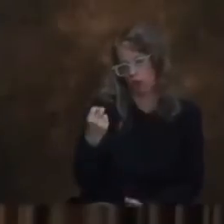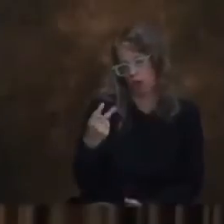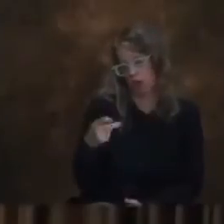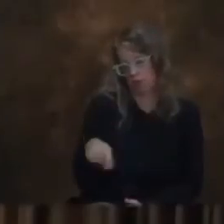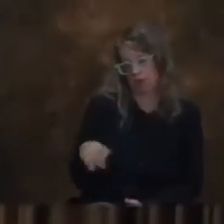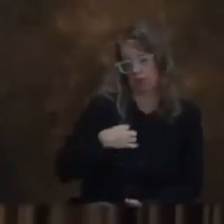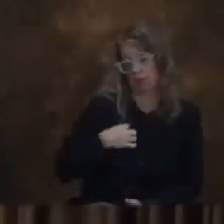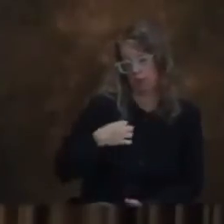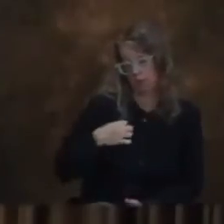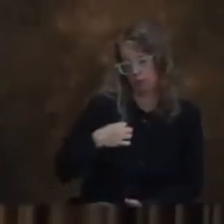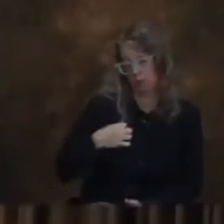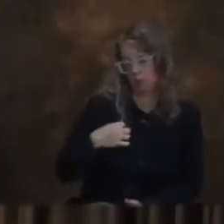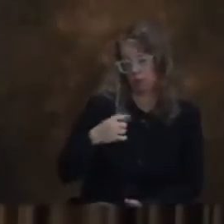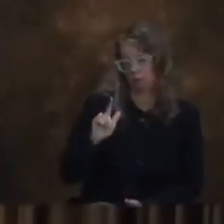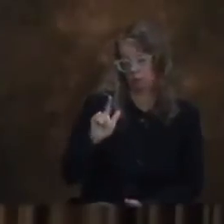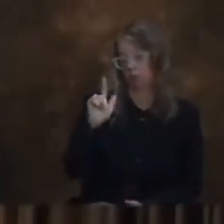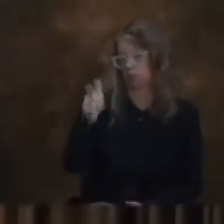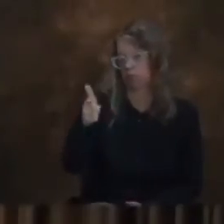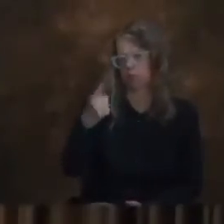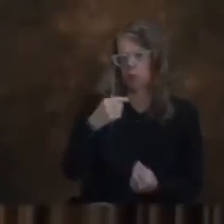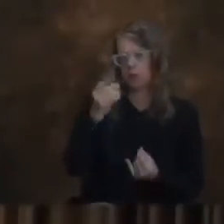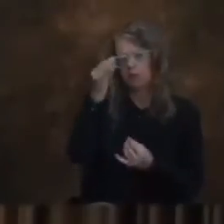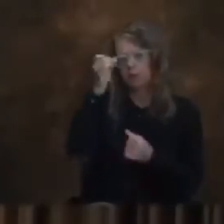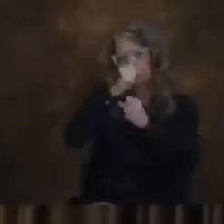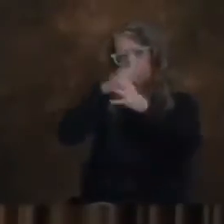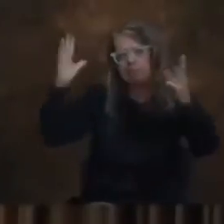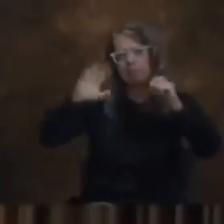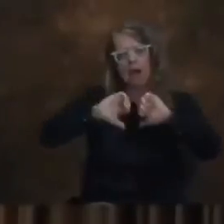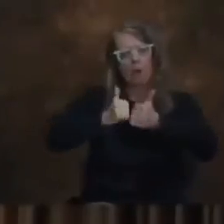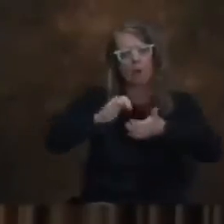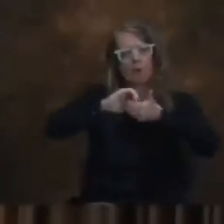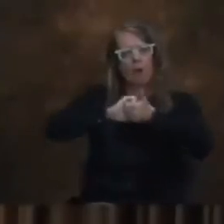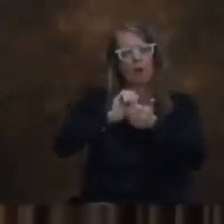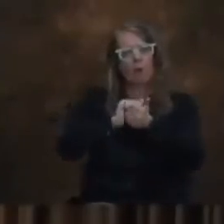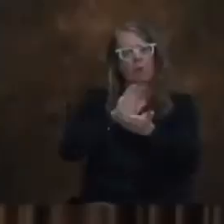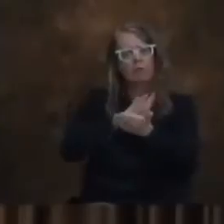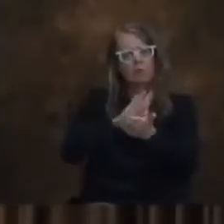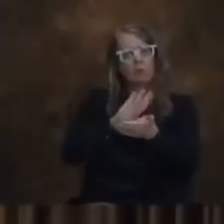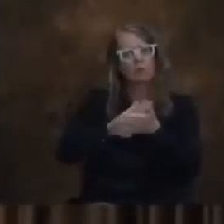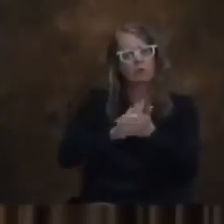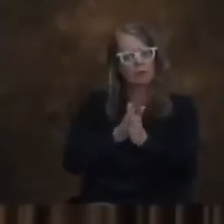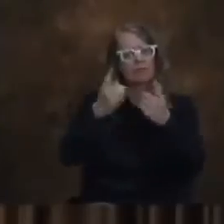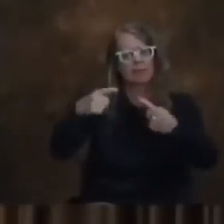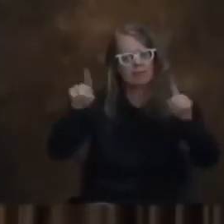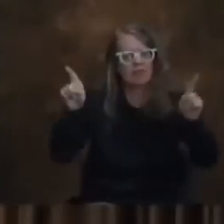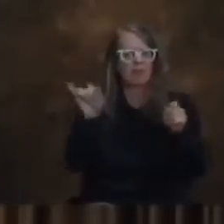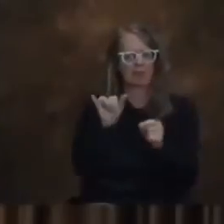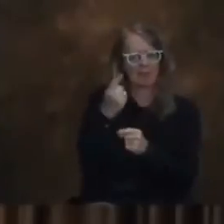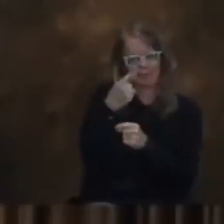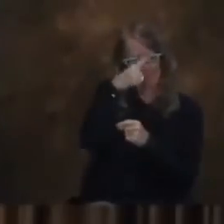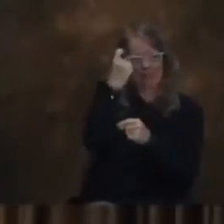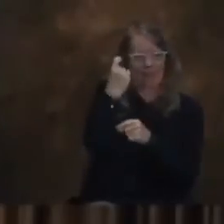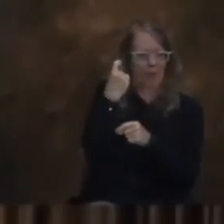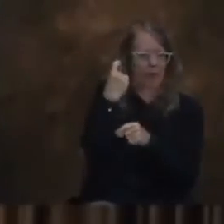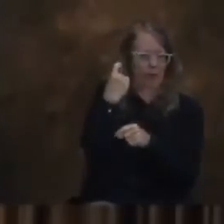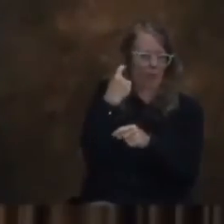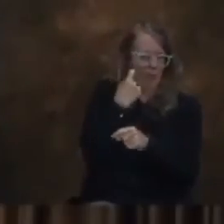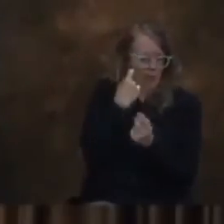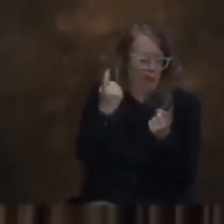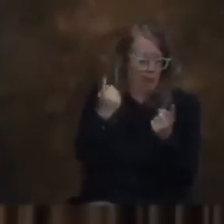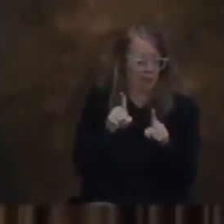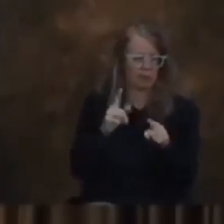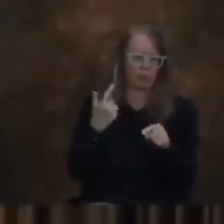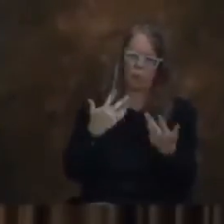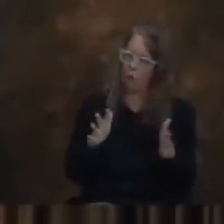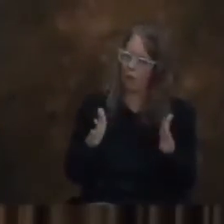algún momento estamos pensando cómo colaboramos con las escuelas y tener éxito durante ese tiempo como tuvimos en el verano y ahora estamos